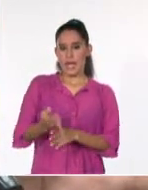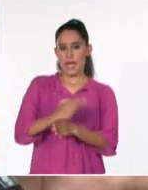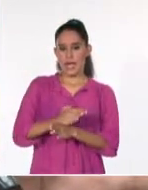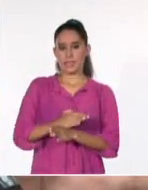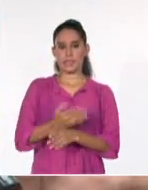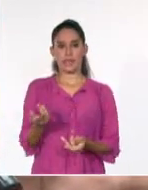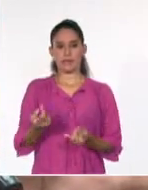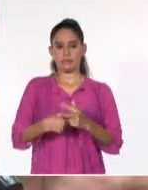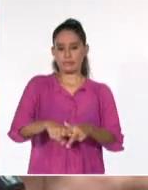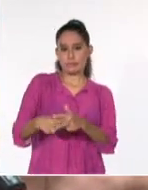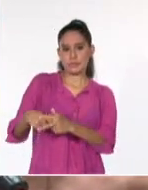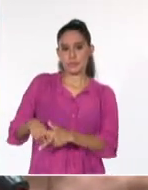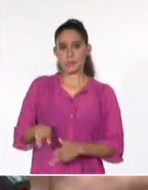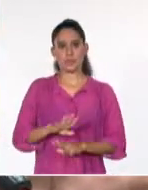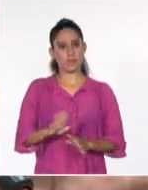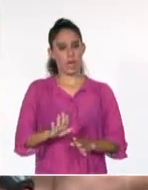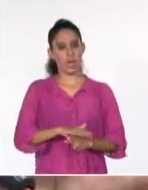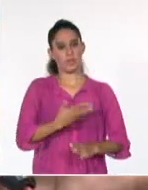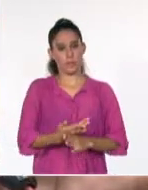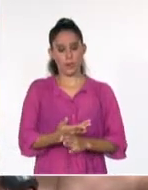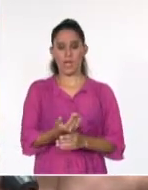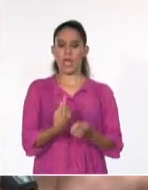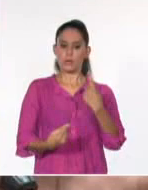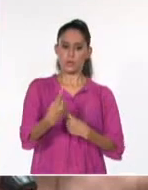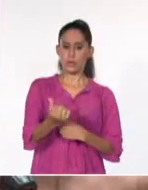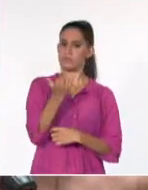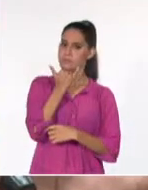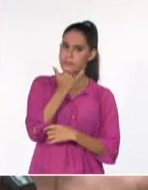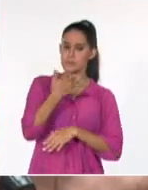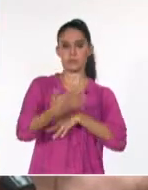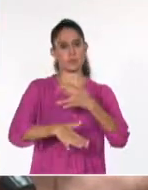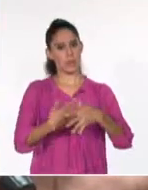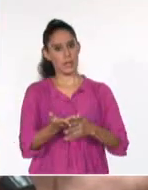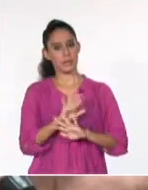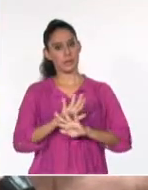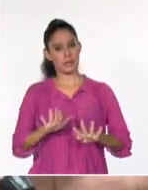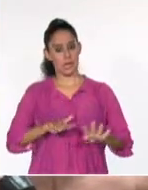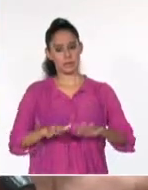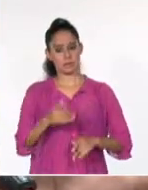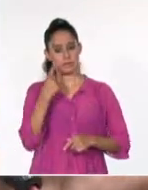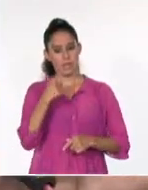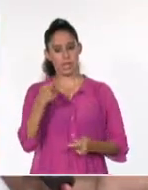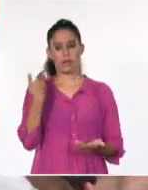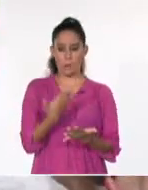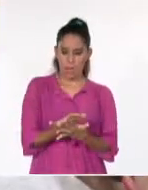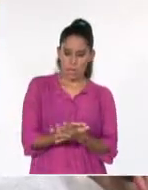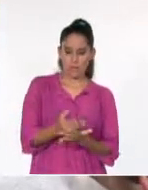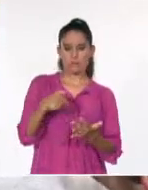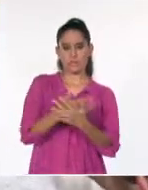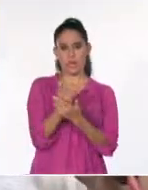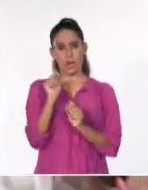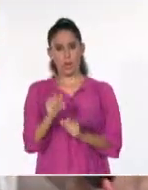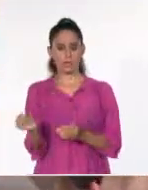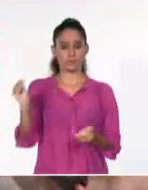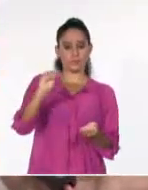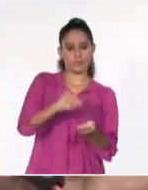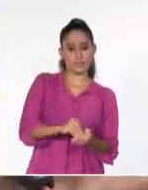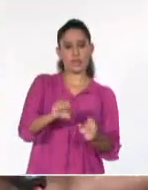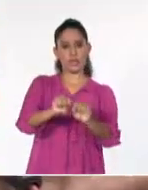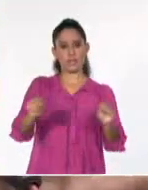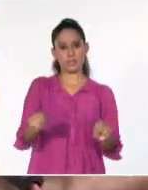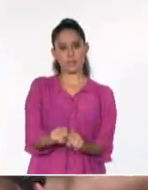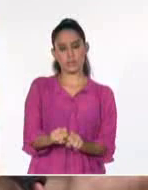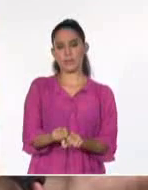mantenimiento. Se corrigieron un grupo de efectos y ya estamos estimando que en el día de hoy se puede incorporar también la turbina de vapor de